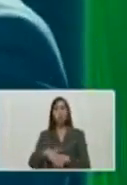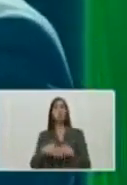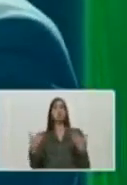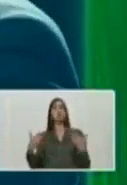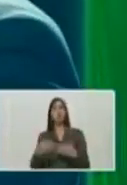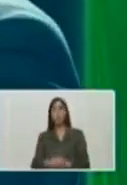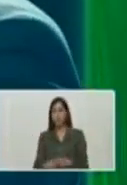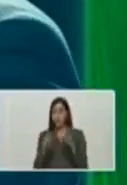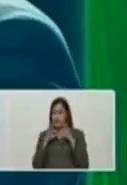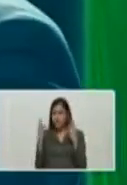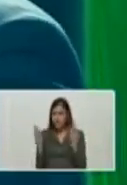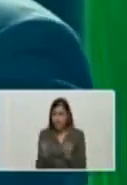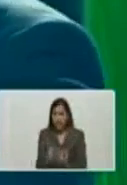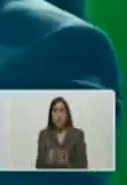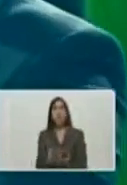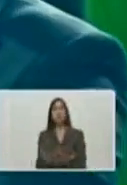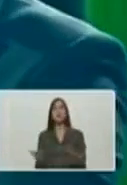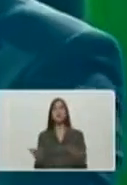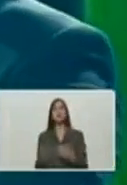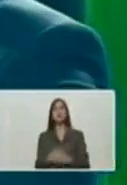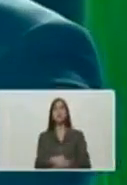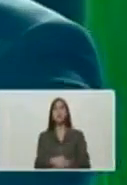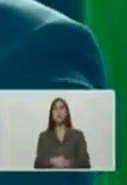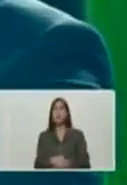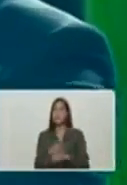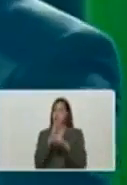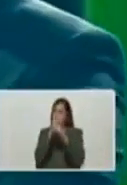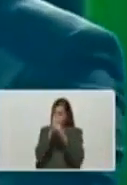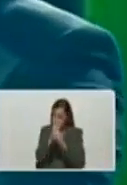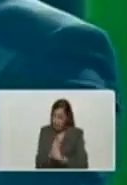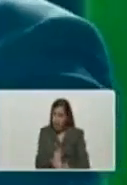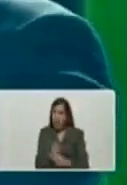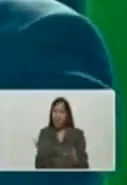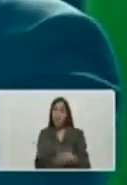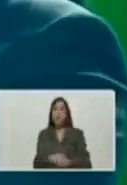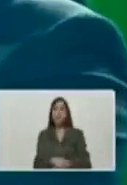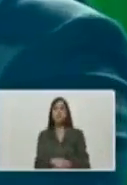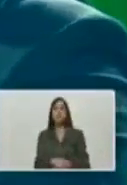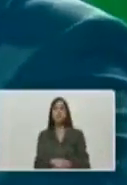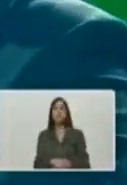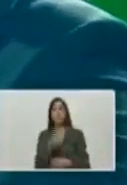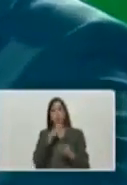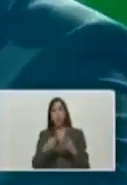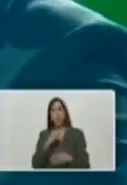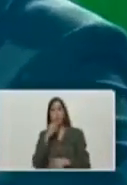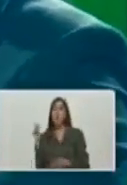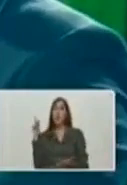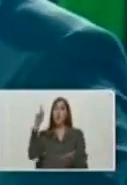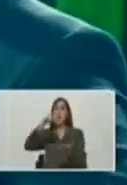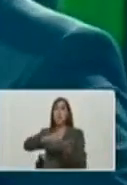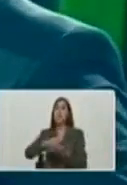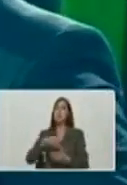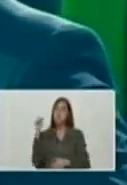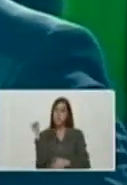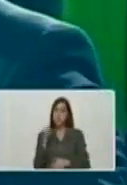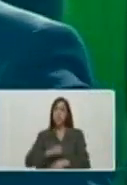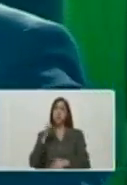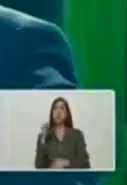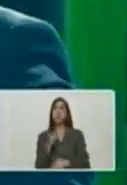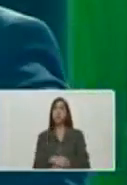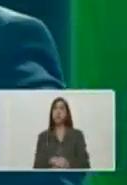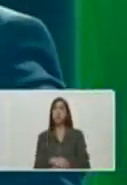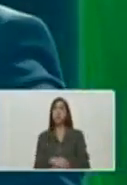miles de familias venezolanas, está la esperanza que las cosas buenas están llegando. Claro que sí. ¿Cómo